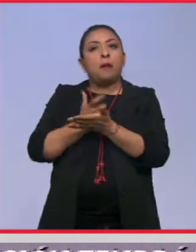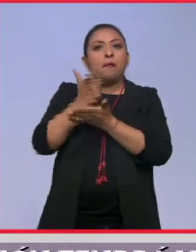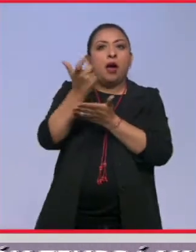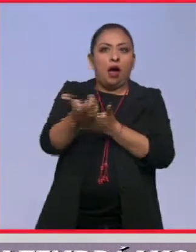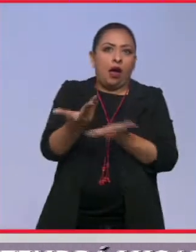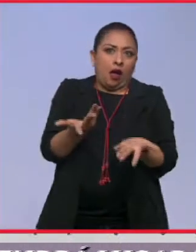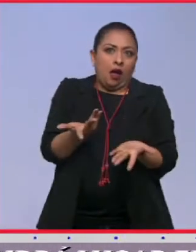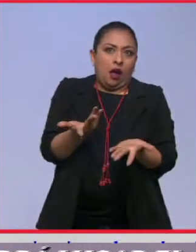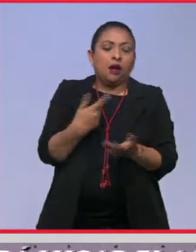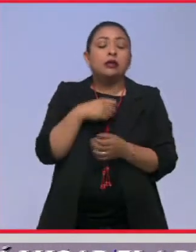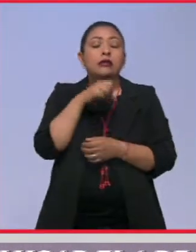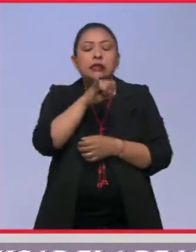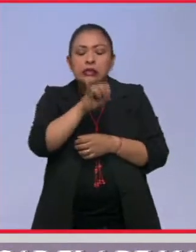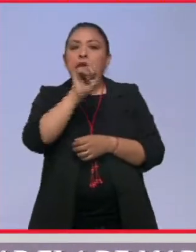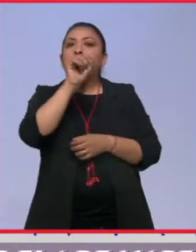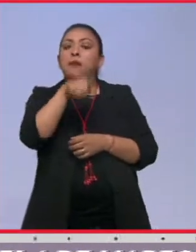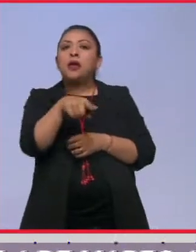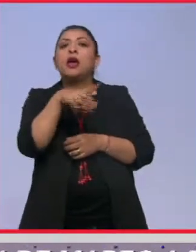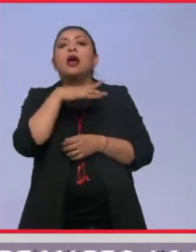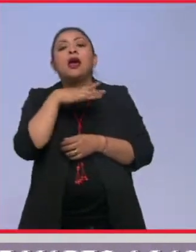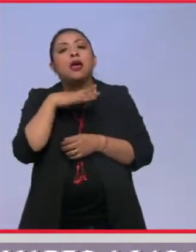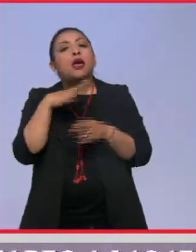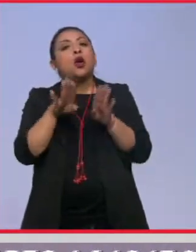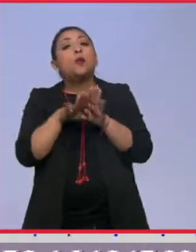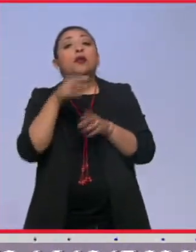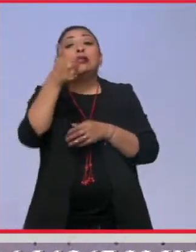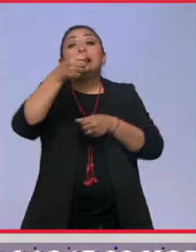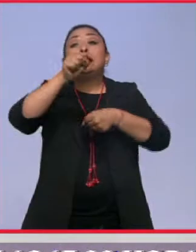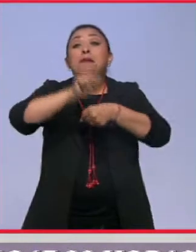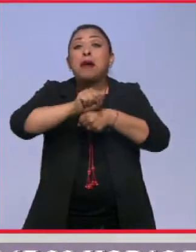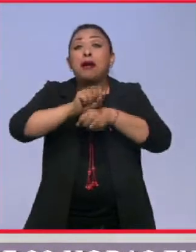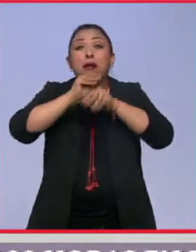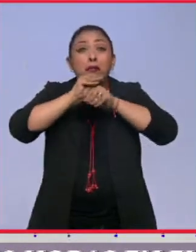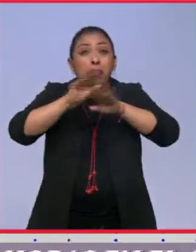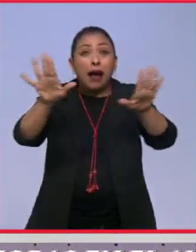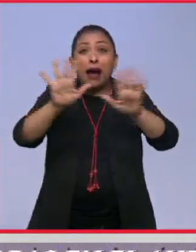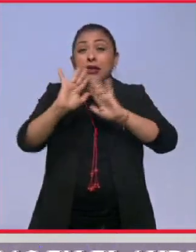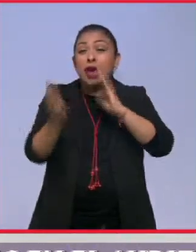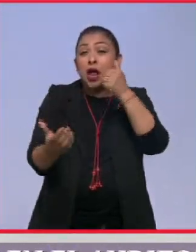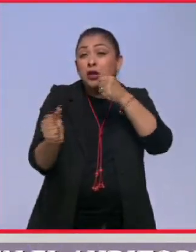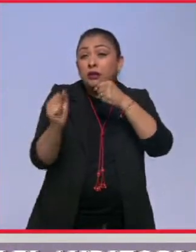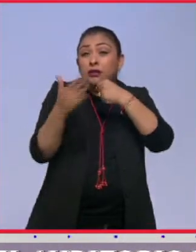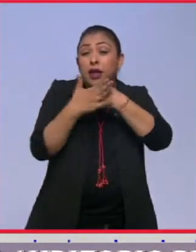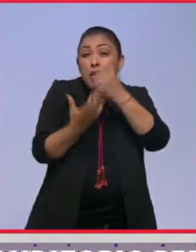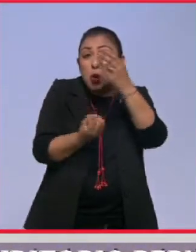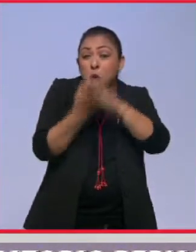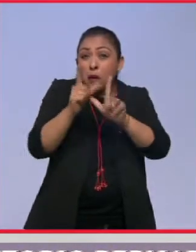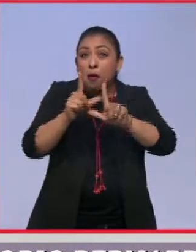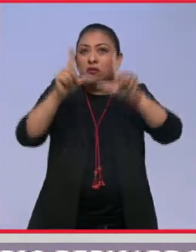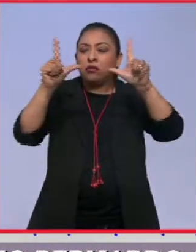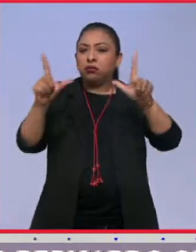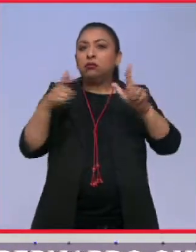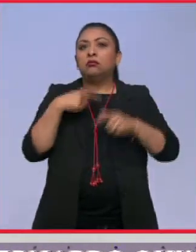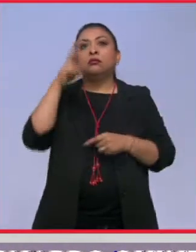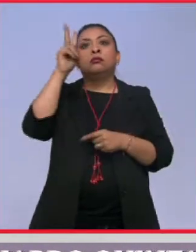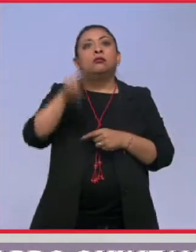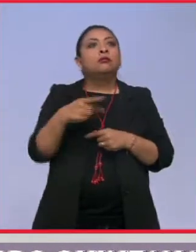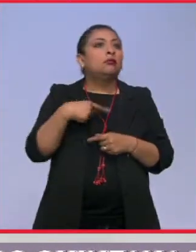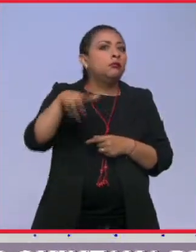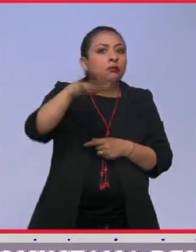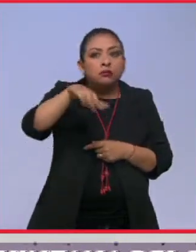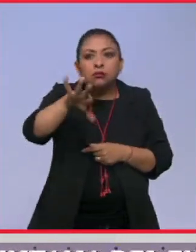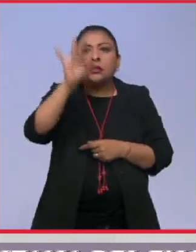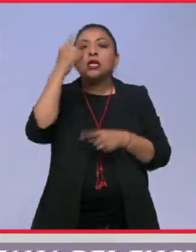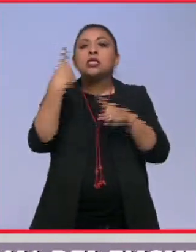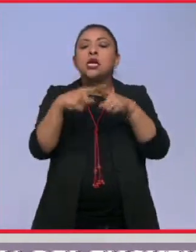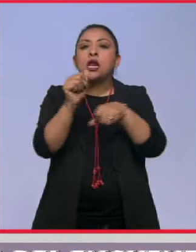y además de todo esto, estaban a 6 semanas del estreno de la película, ¿no? Sí, ¿cómo le haces? En realidad fue encontrar al actor,